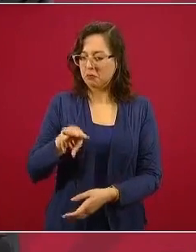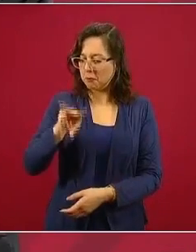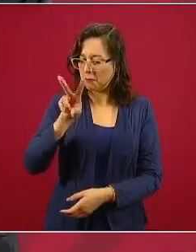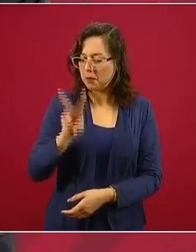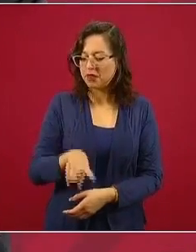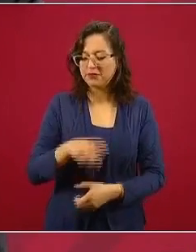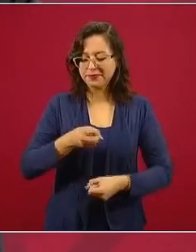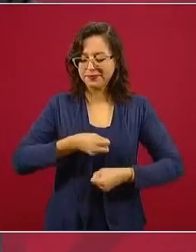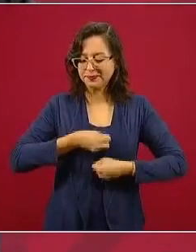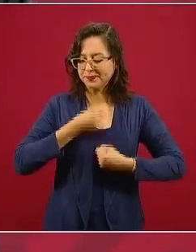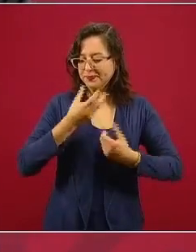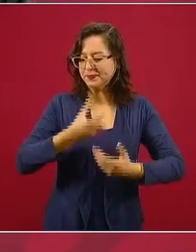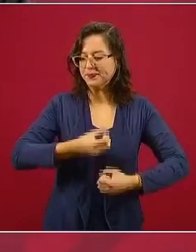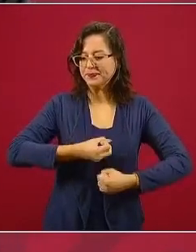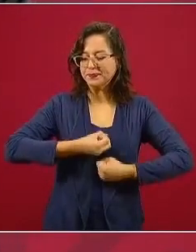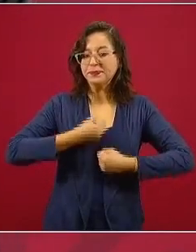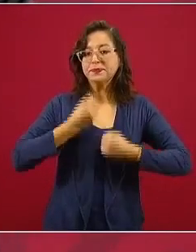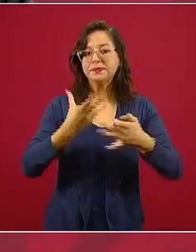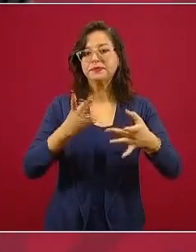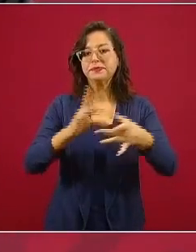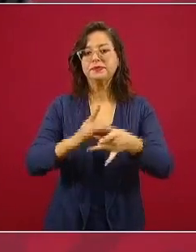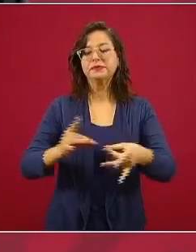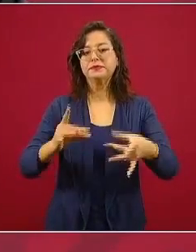los sobornos